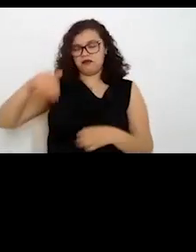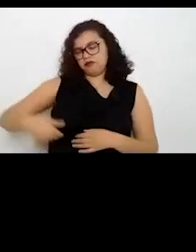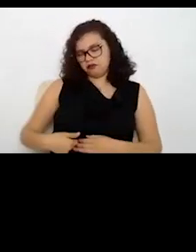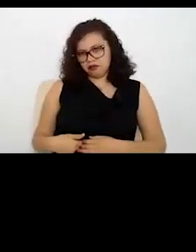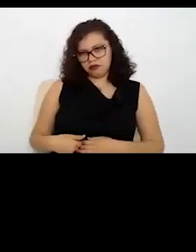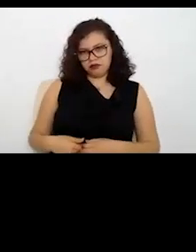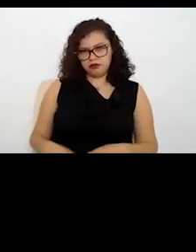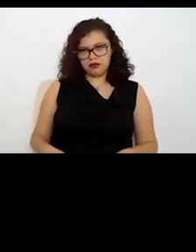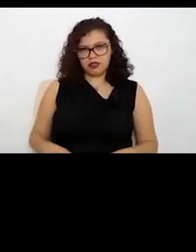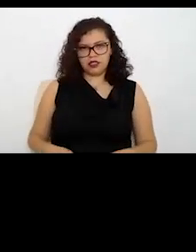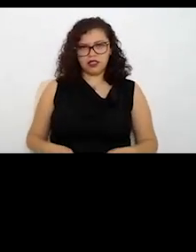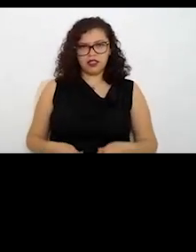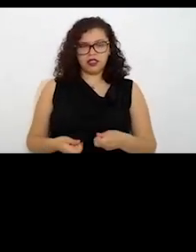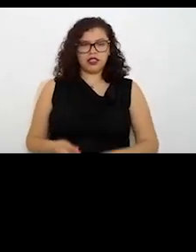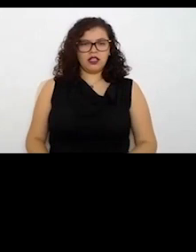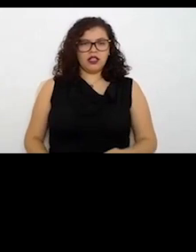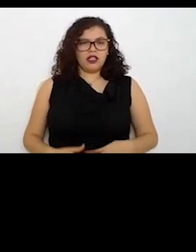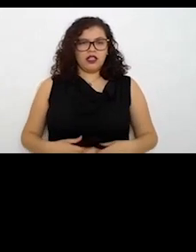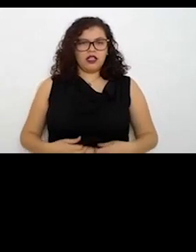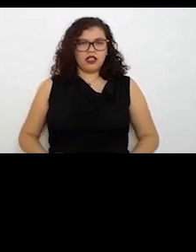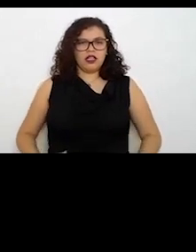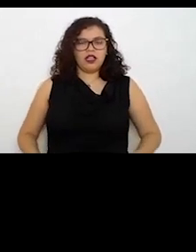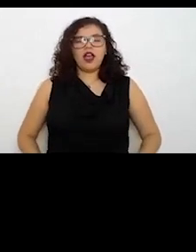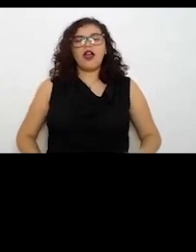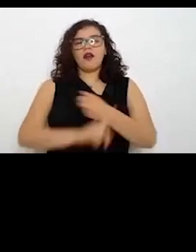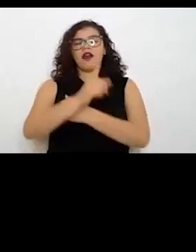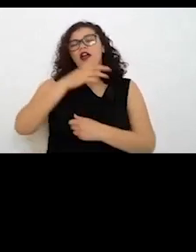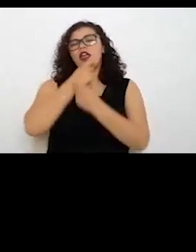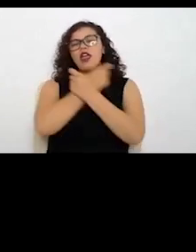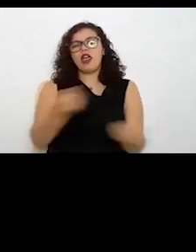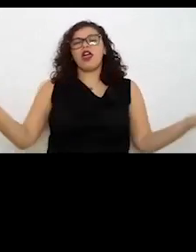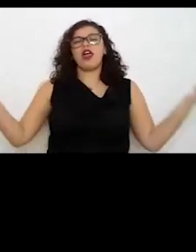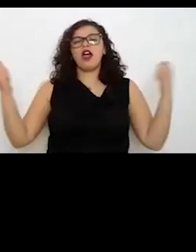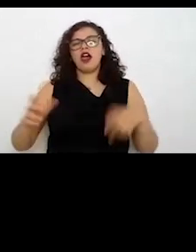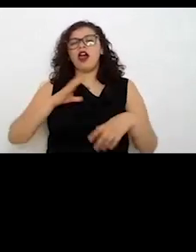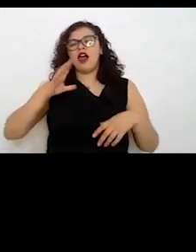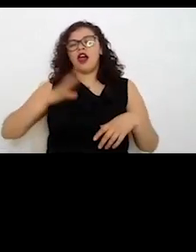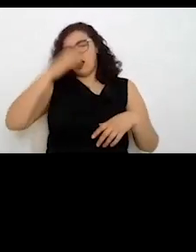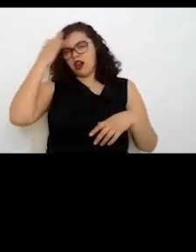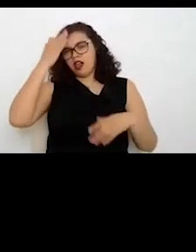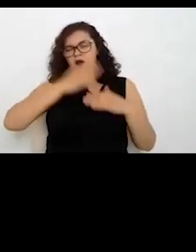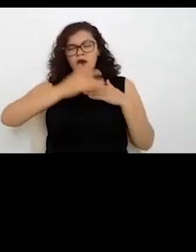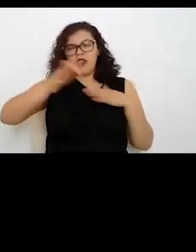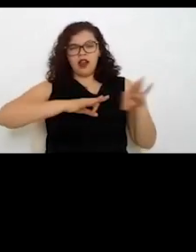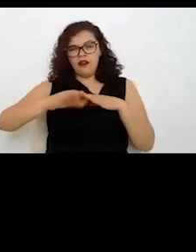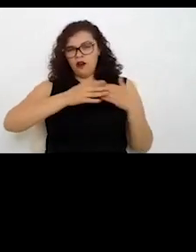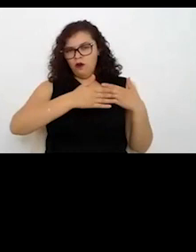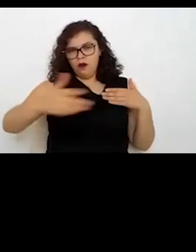tipo de consecuencia que pueda tener el menor a largo plazo por el desempeño de estos trabajos. Y